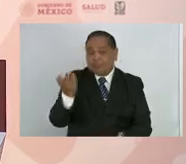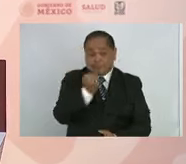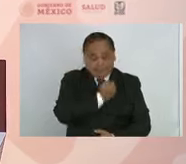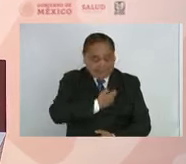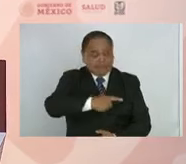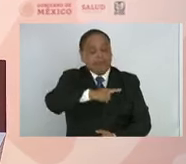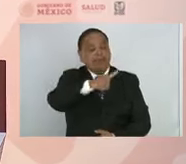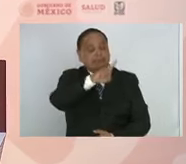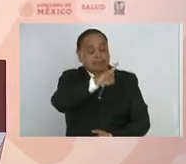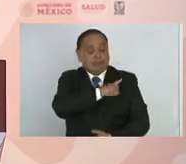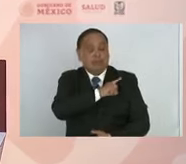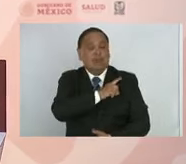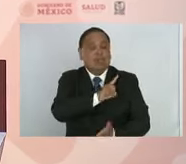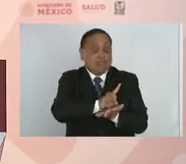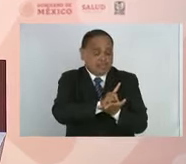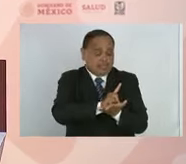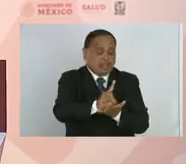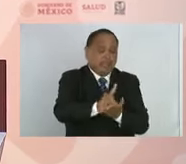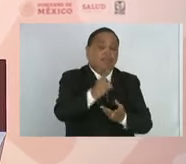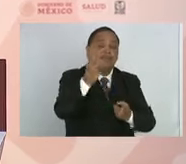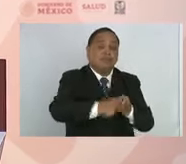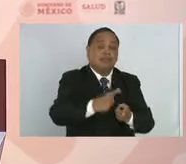todo el pueblo.